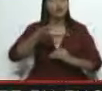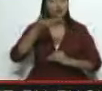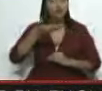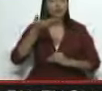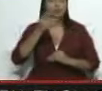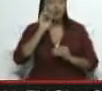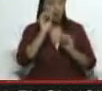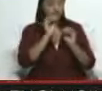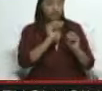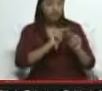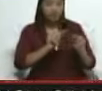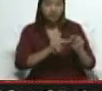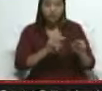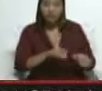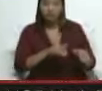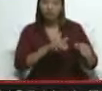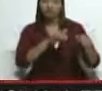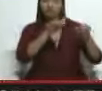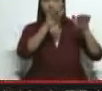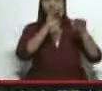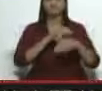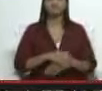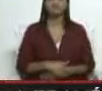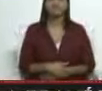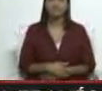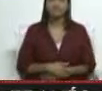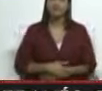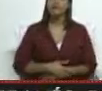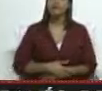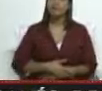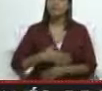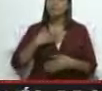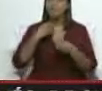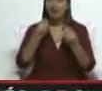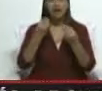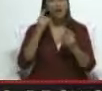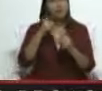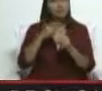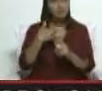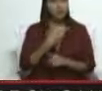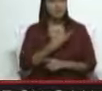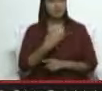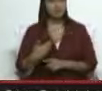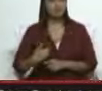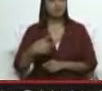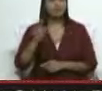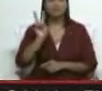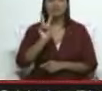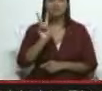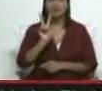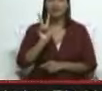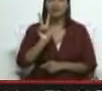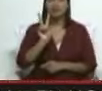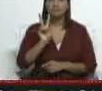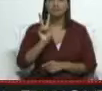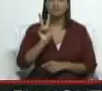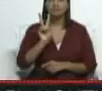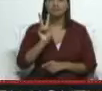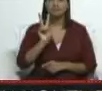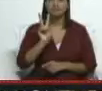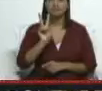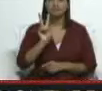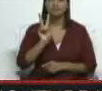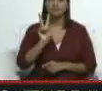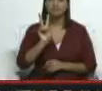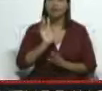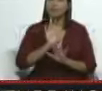construiremos vamos a ser presidente de Venezuela para que cesen